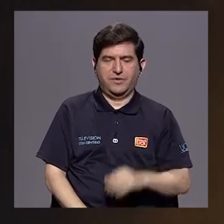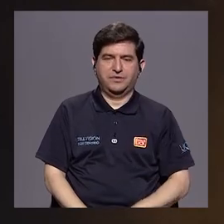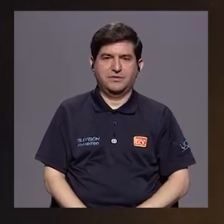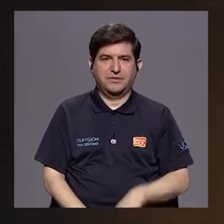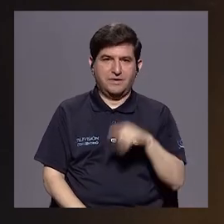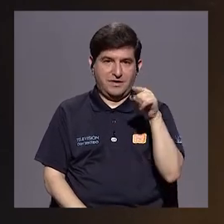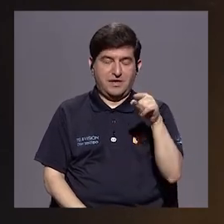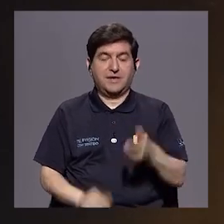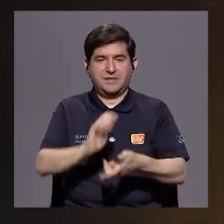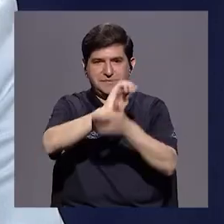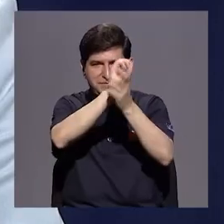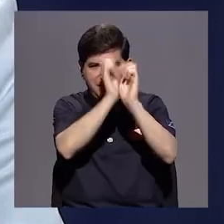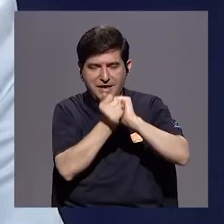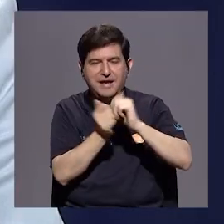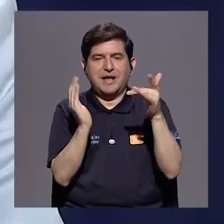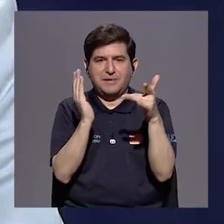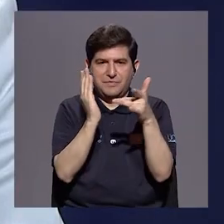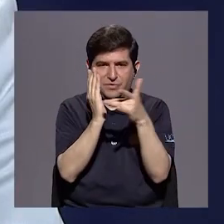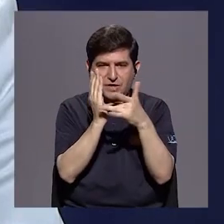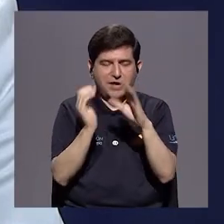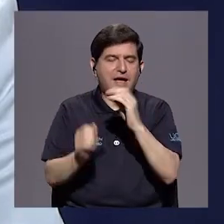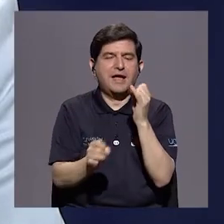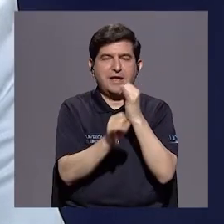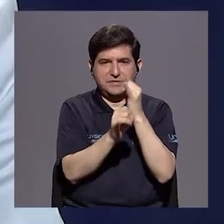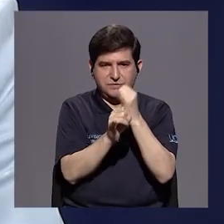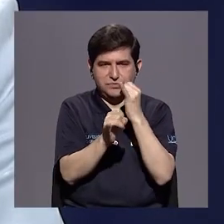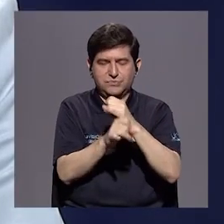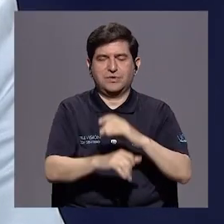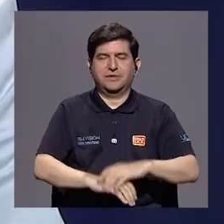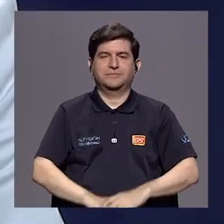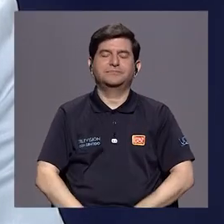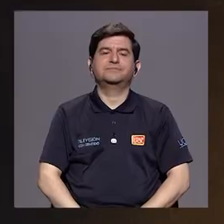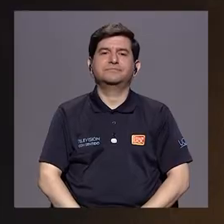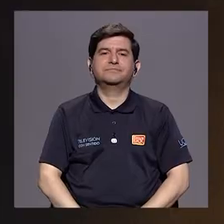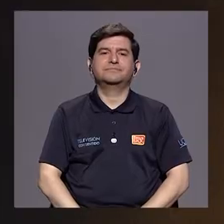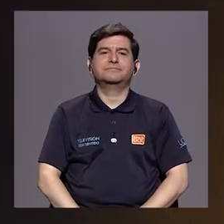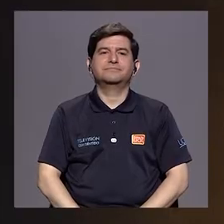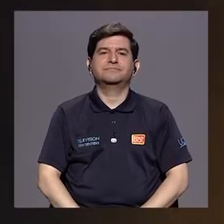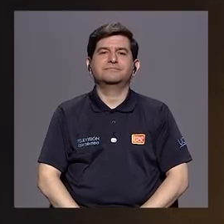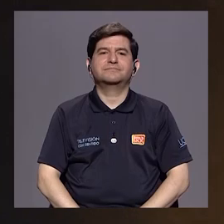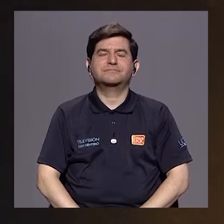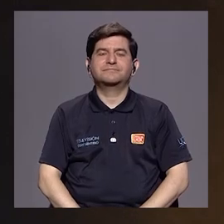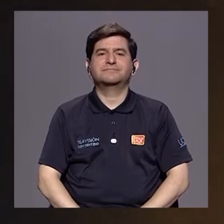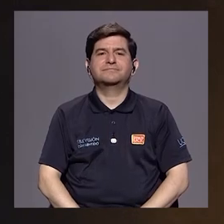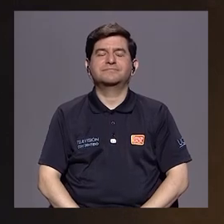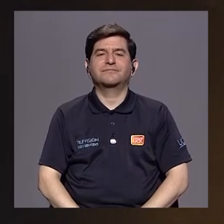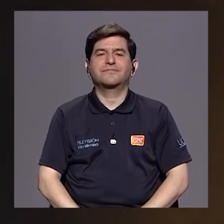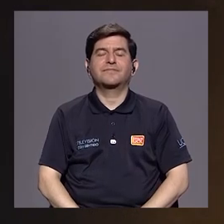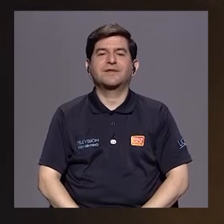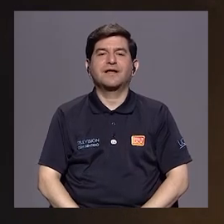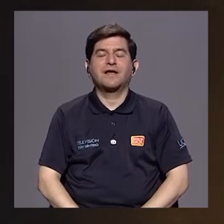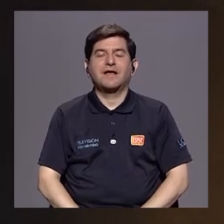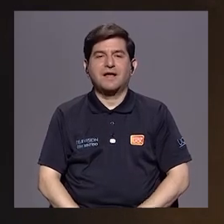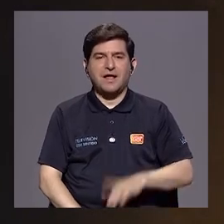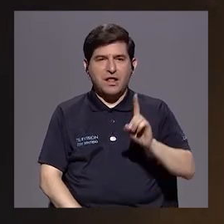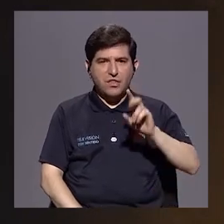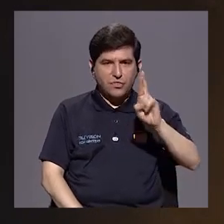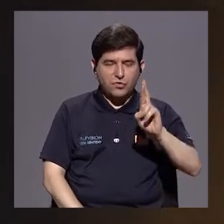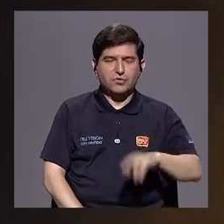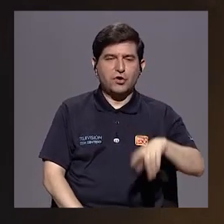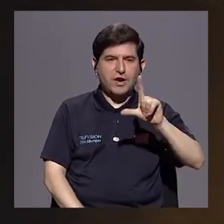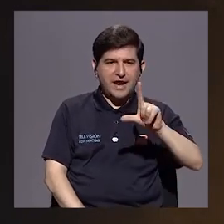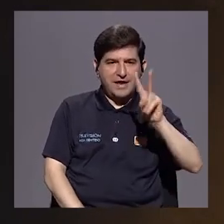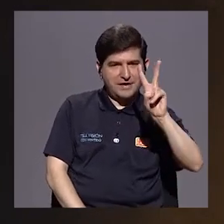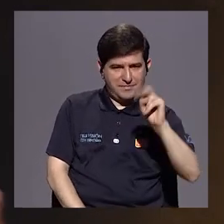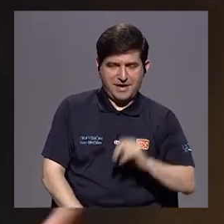cambio tecnológico e institucional y dr line vargas